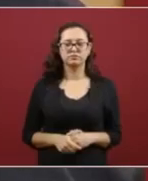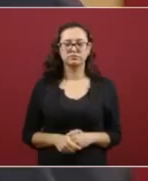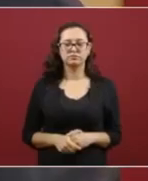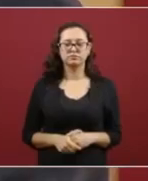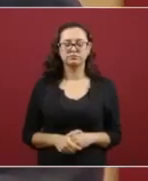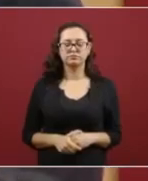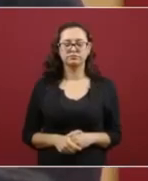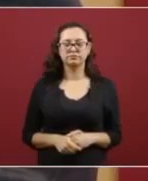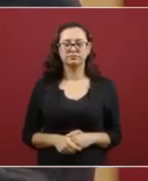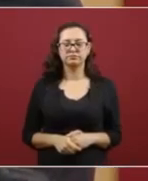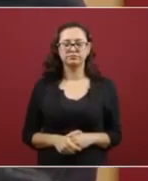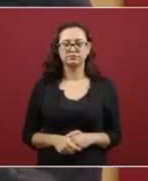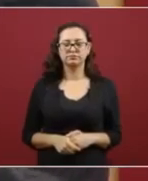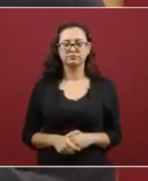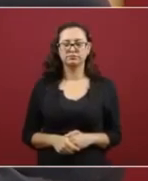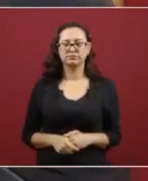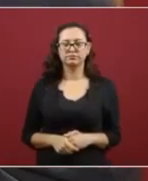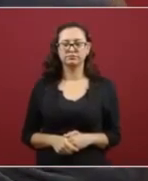financió